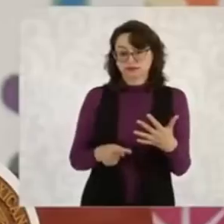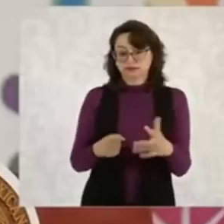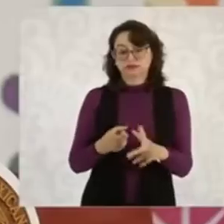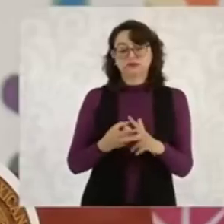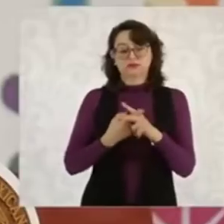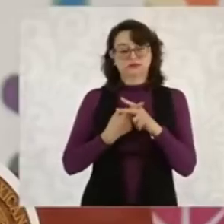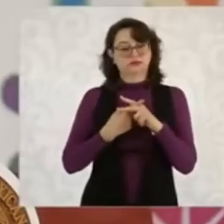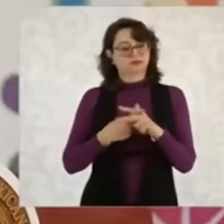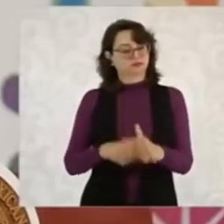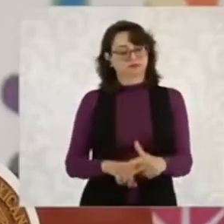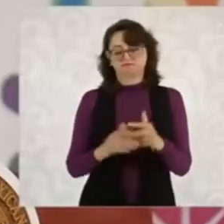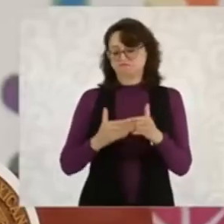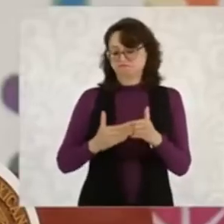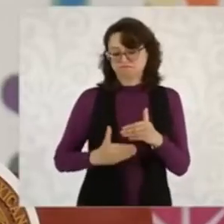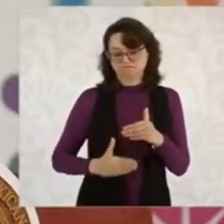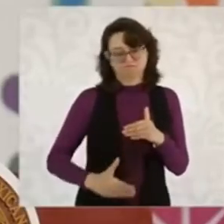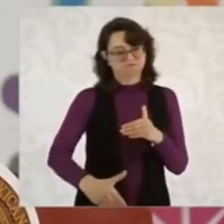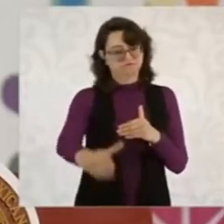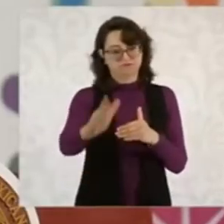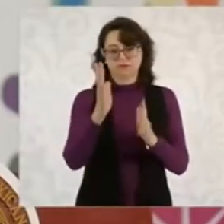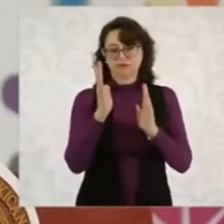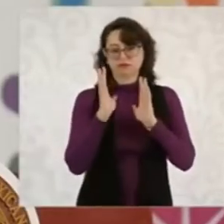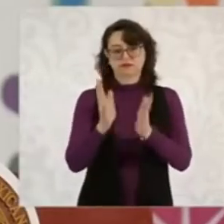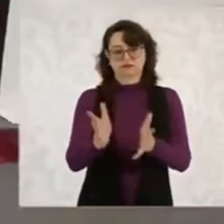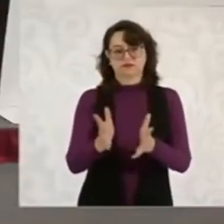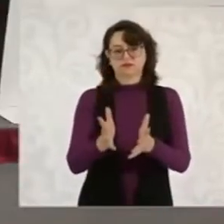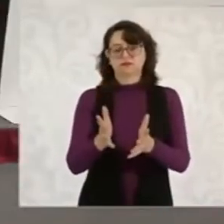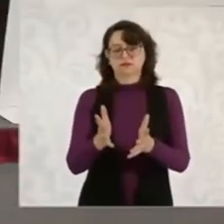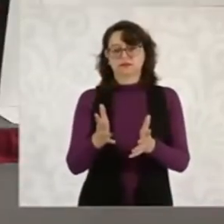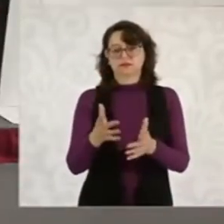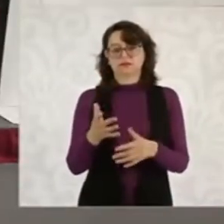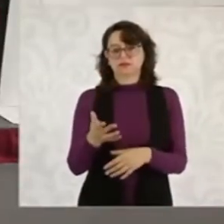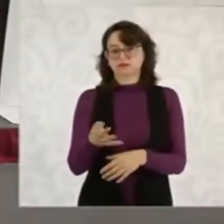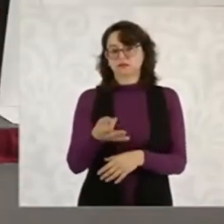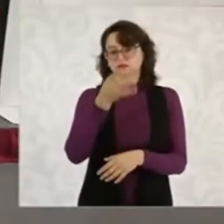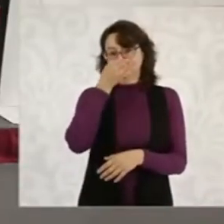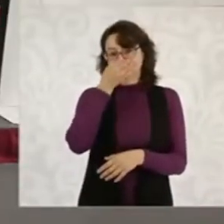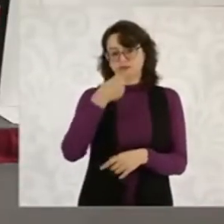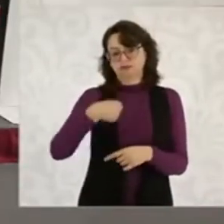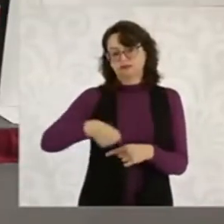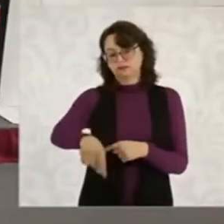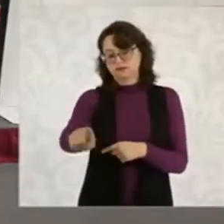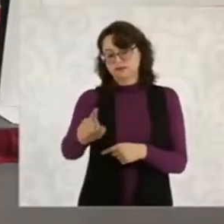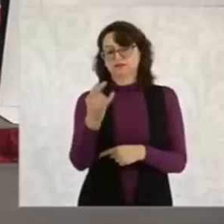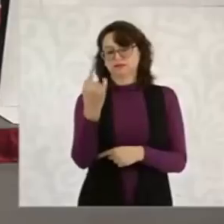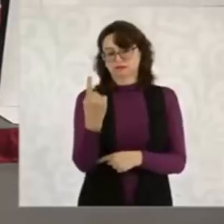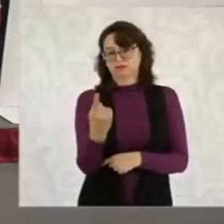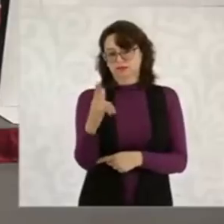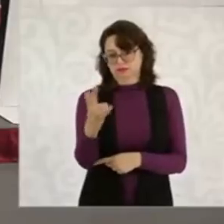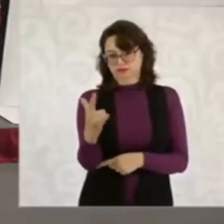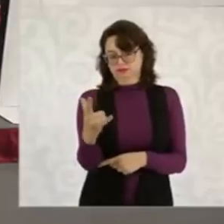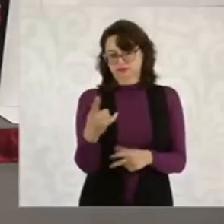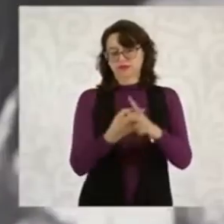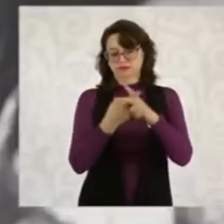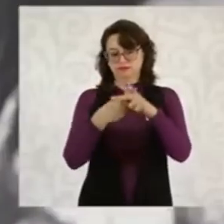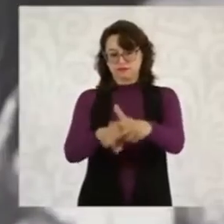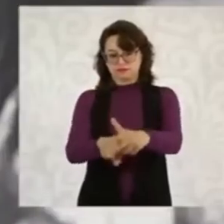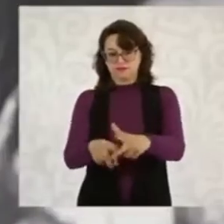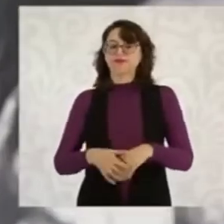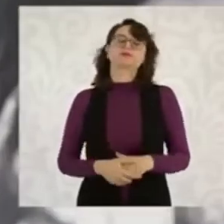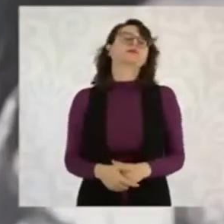a disposición de los trabajadores, esto a partir de la implementación también del piloto. Y bueno, pues ya para cerrar